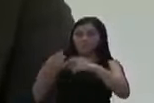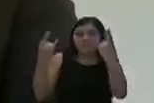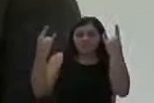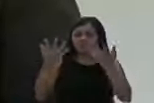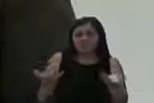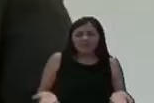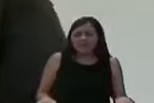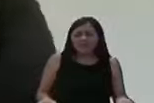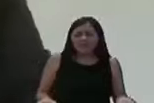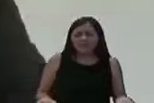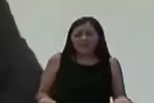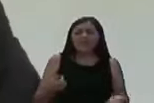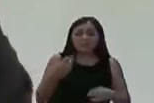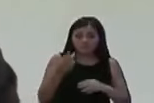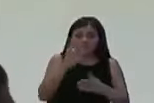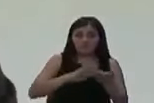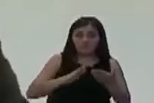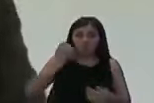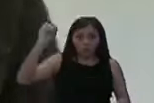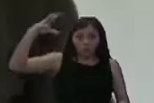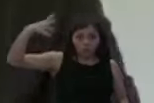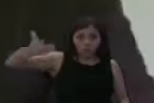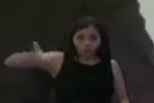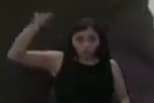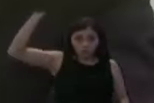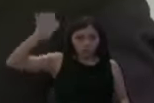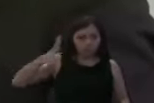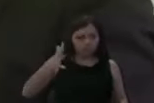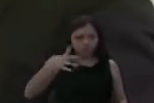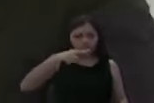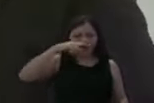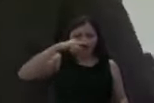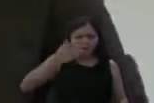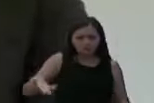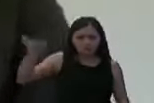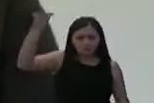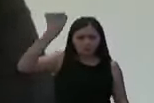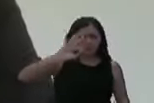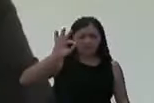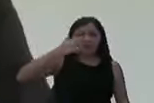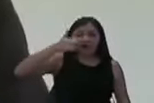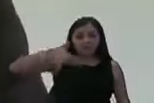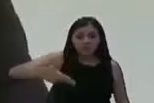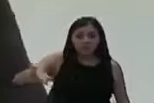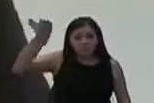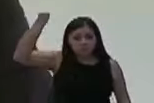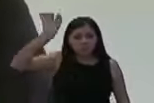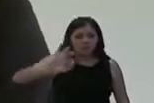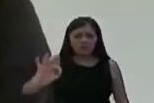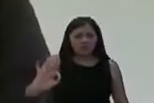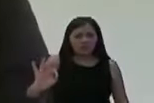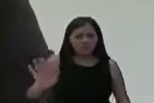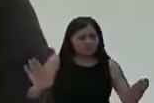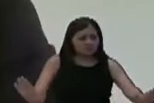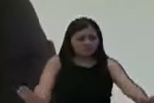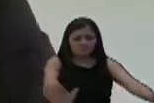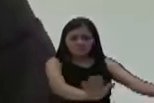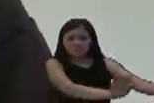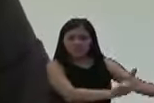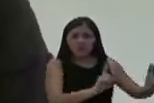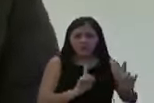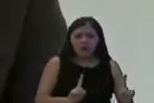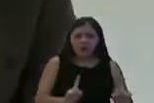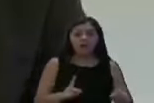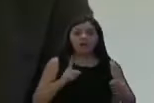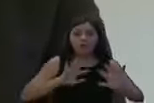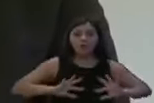que ha habido subida de la luz subida de los teléfonos del gas de la gasolina para pagar una deuda ilegítima aquí no es que ha habido la corrupción de